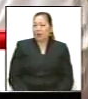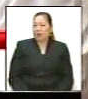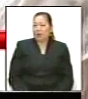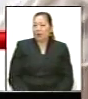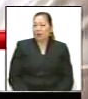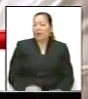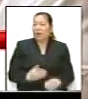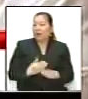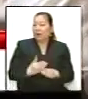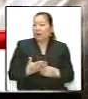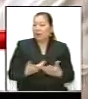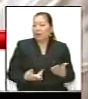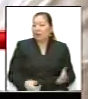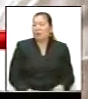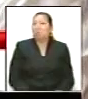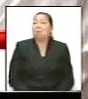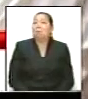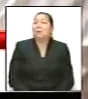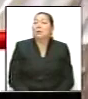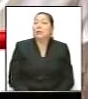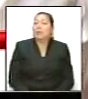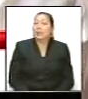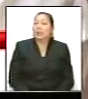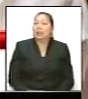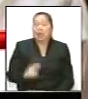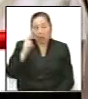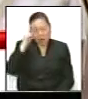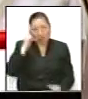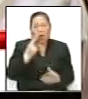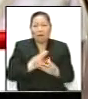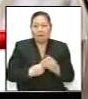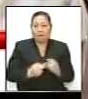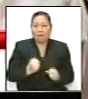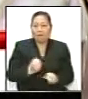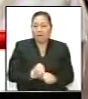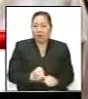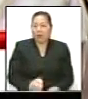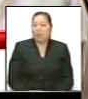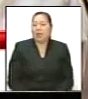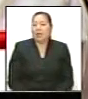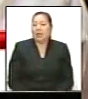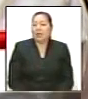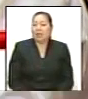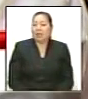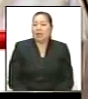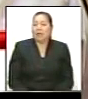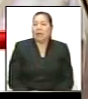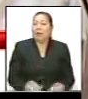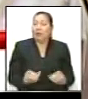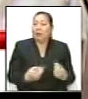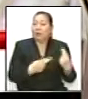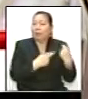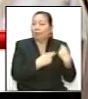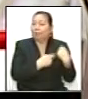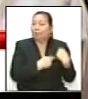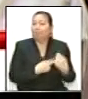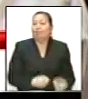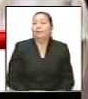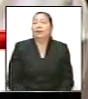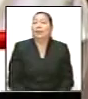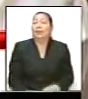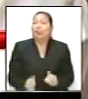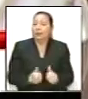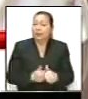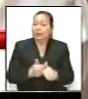cómo defendía. Entonces, ¿podemos confiar en esos funcionarios, presidente? Yo creo que desde acá es nuestra responsabilidad hacer